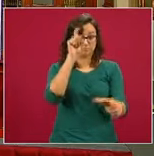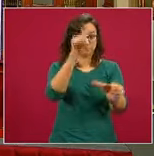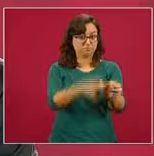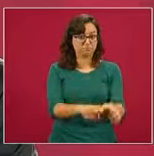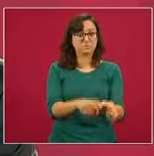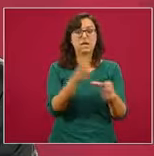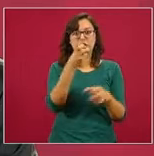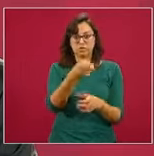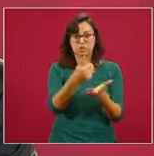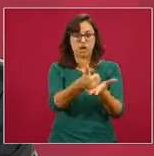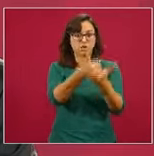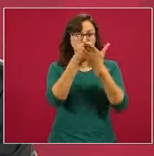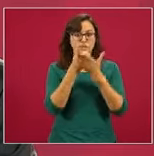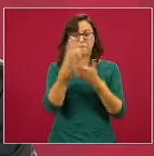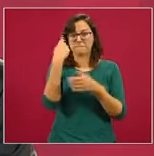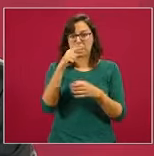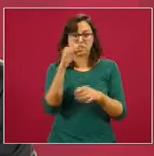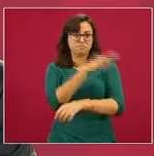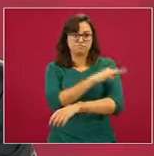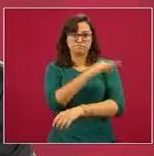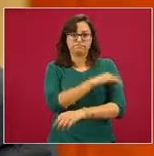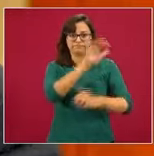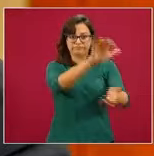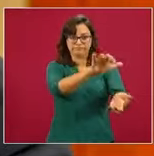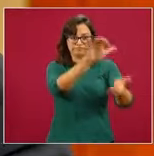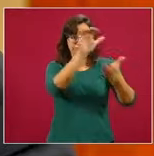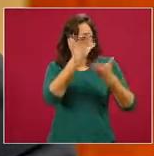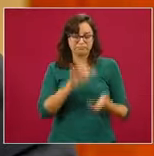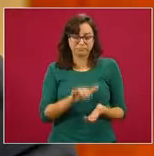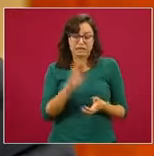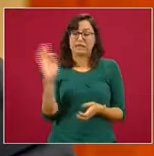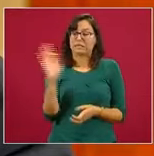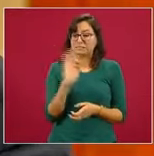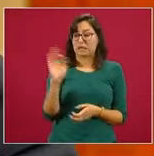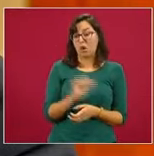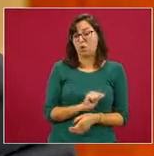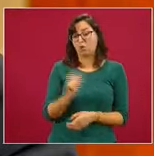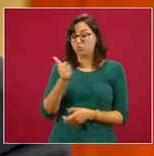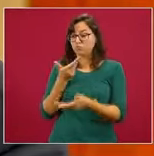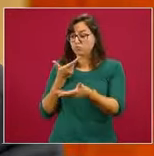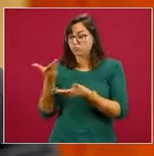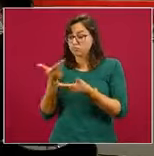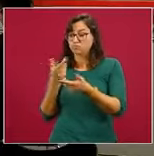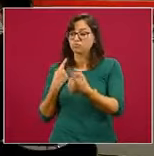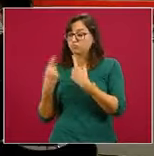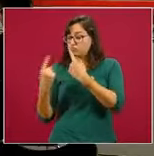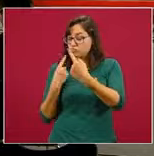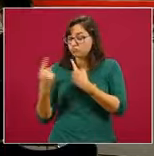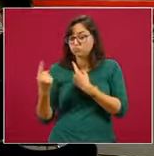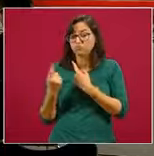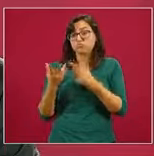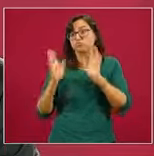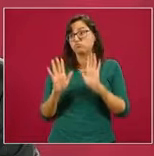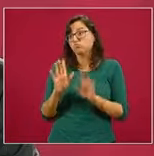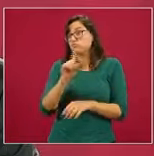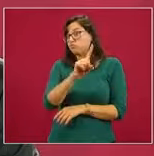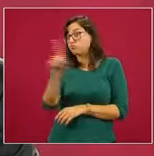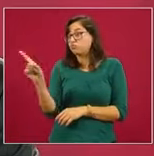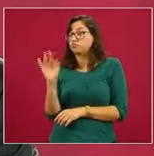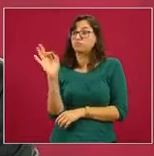una parte importante de nuestra dotación de vacunas, y otra posiblemente vendrá de las negociaciones directas con los